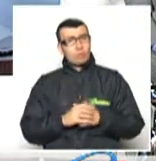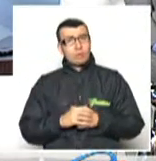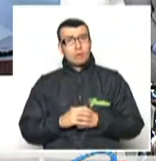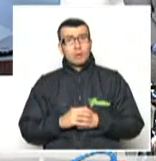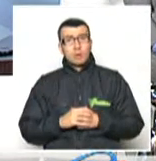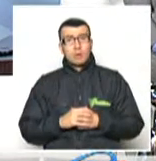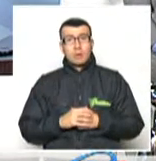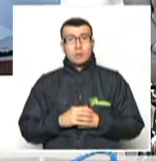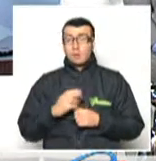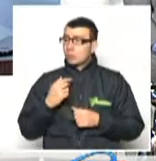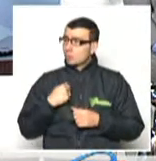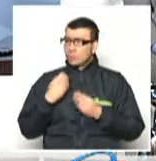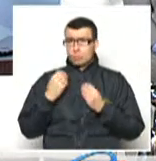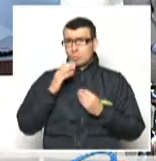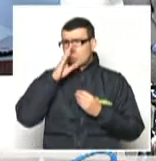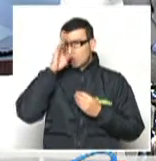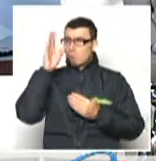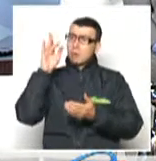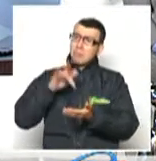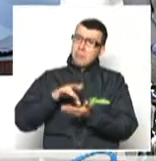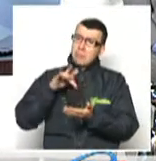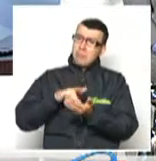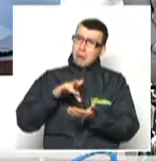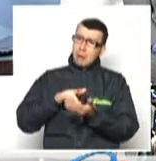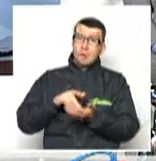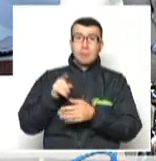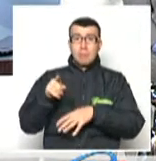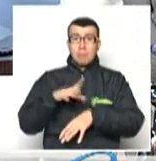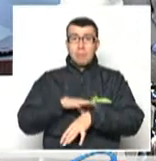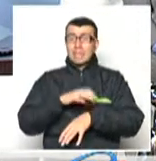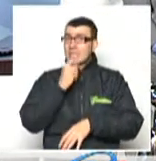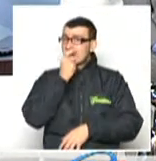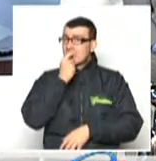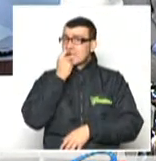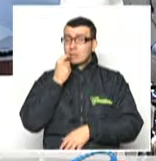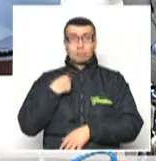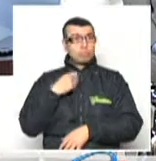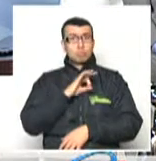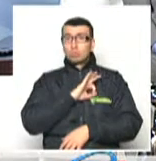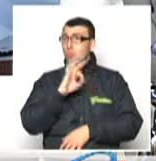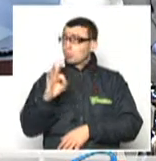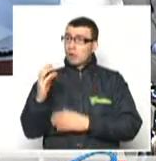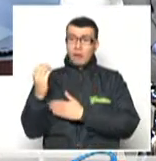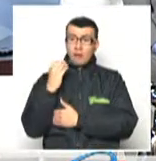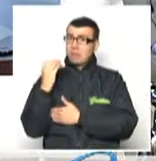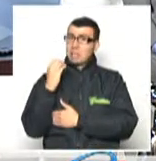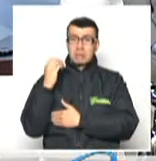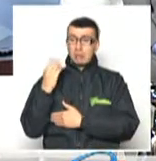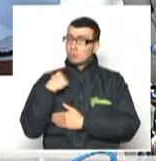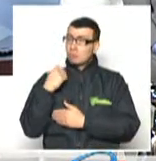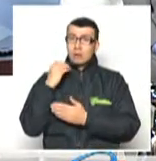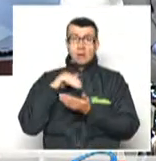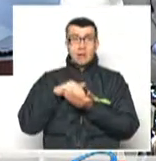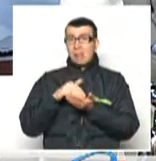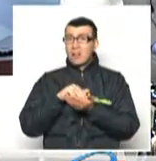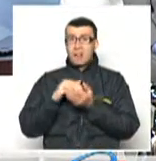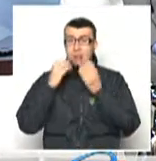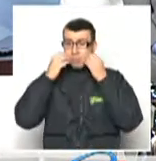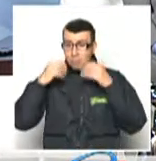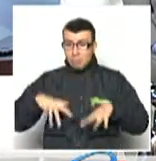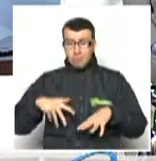Yo asistía con mucha frecuencia al odontólogo, pero nunca me hablaron de periodontitis. Cuando yo me vine a vivir acá a